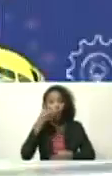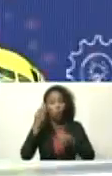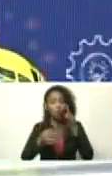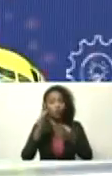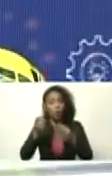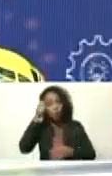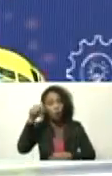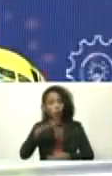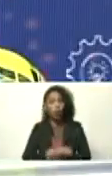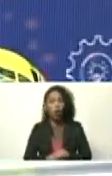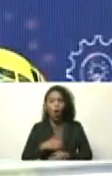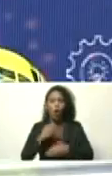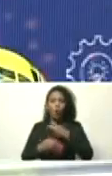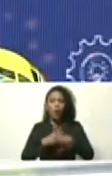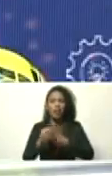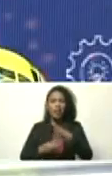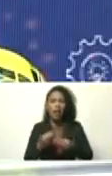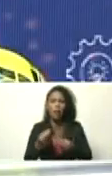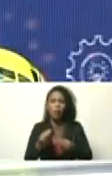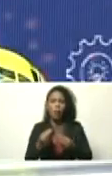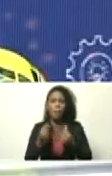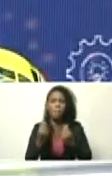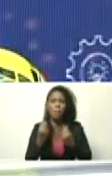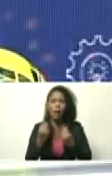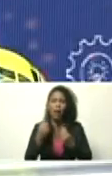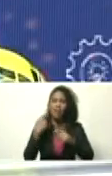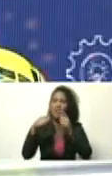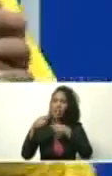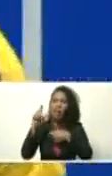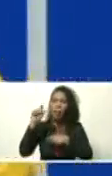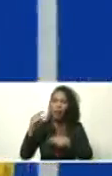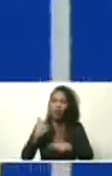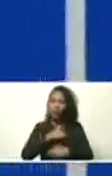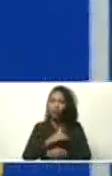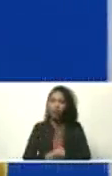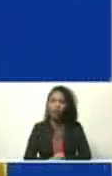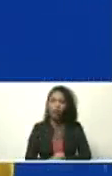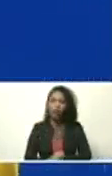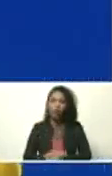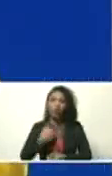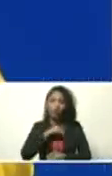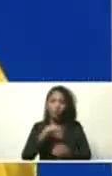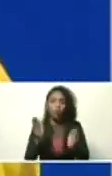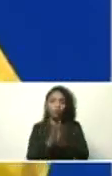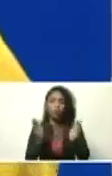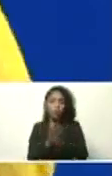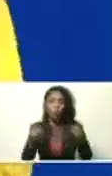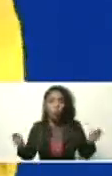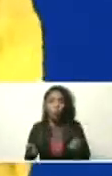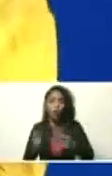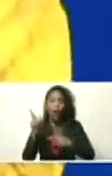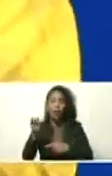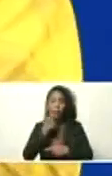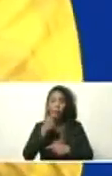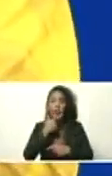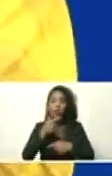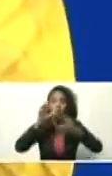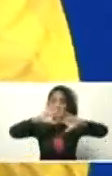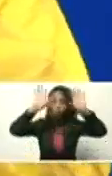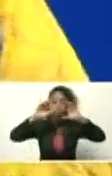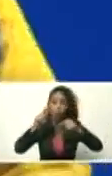hacemos para hacer balones de calidad y bajar el precio? No, bueno, con el conglomerado que estamos incentivando en este momento. Mire, ese balón tan bonito es de voleibol.